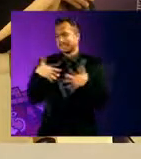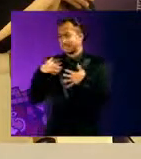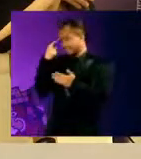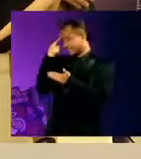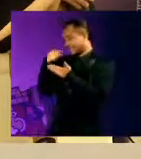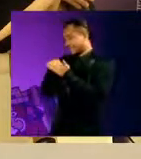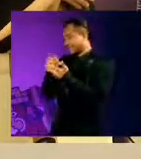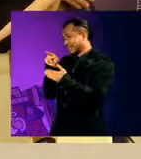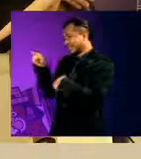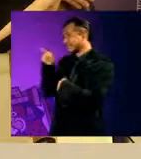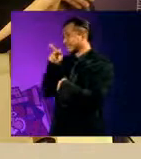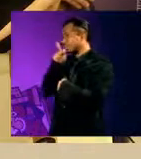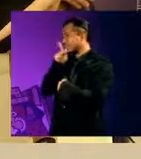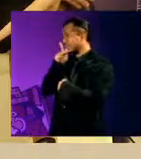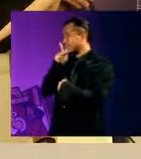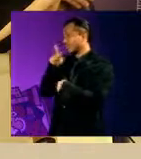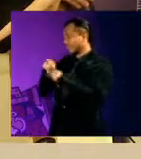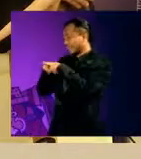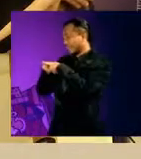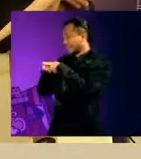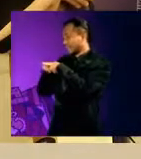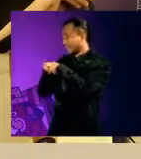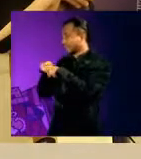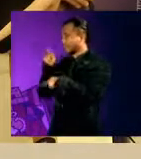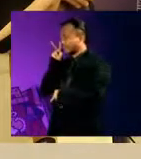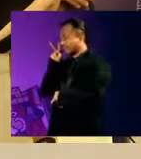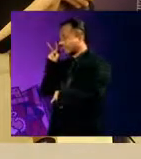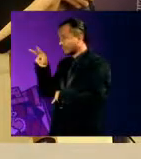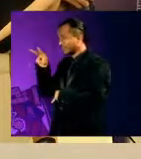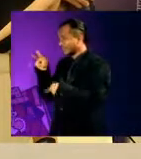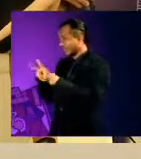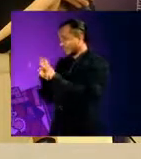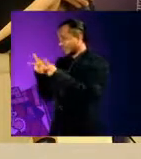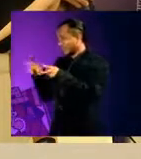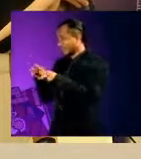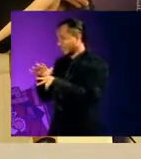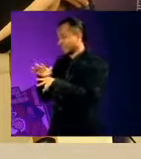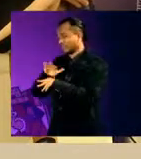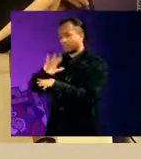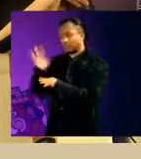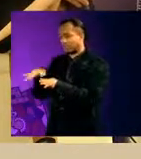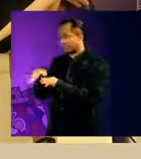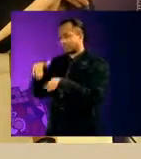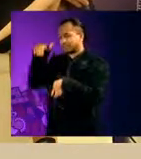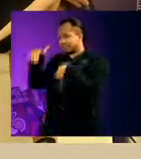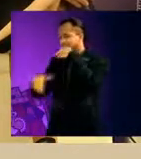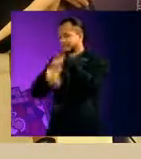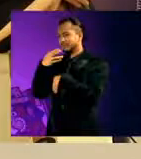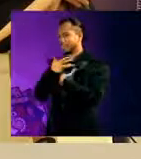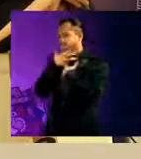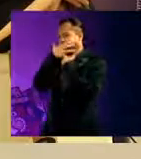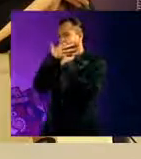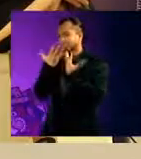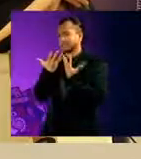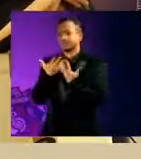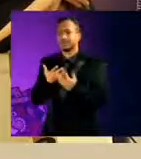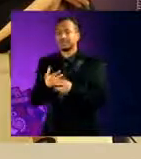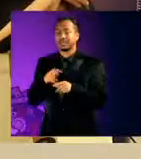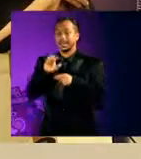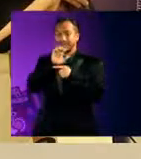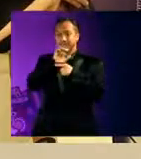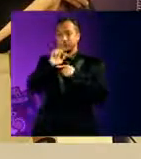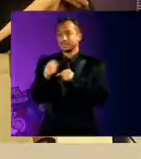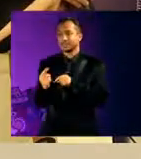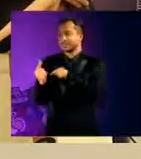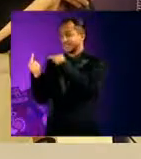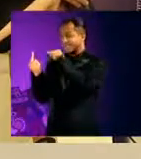de manuel hacia su hermano fabricio que se llama igual que yo hacia veracruz tratando